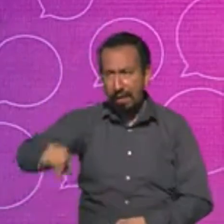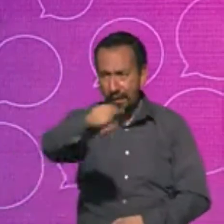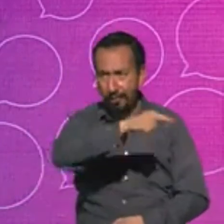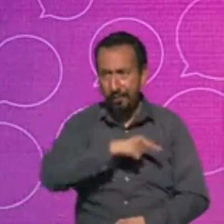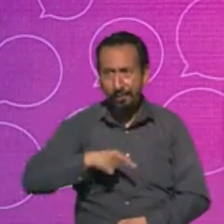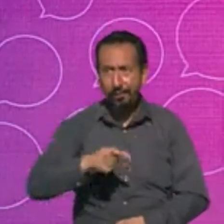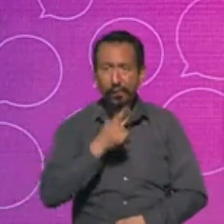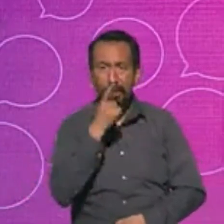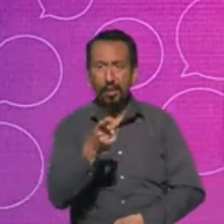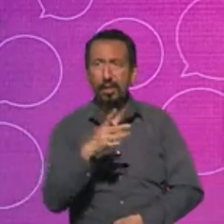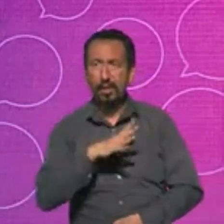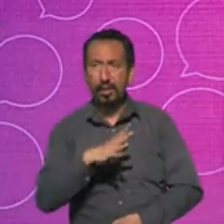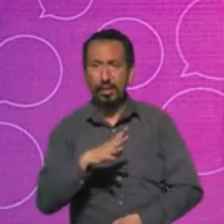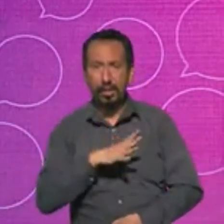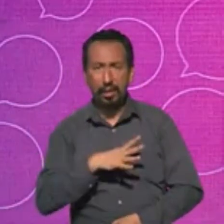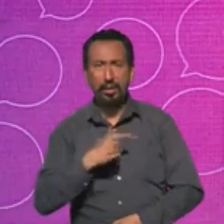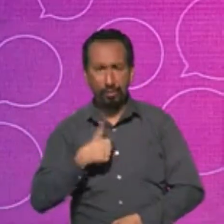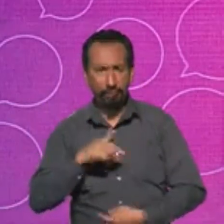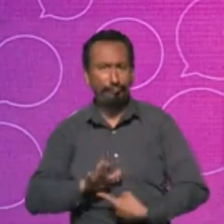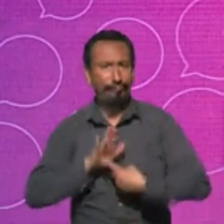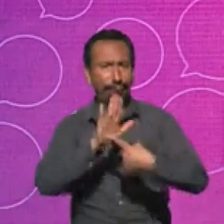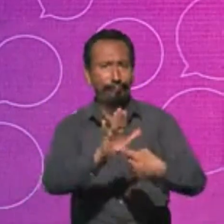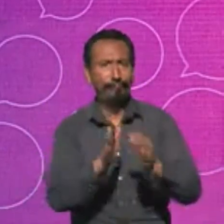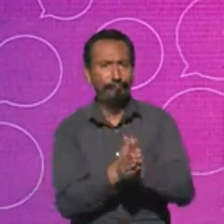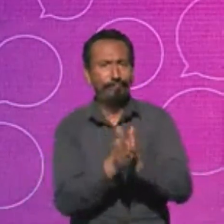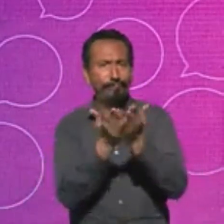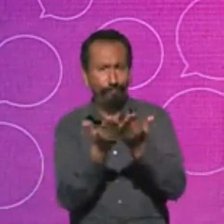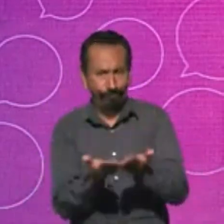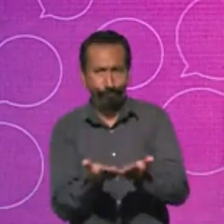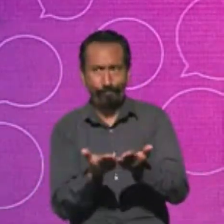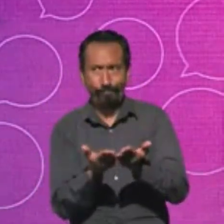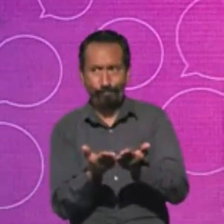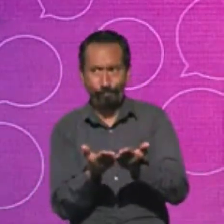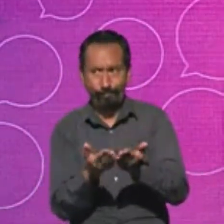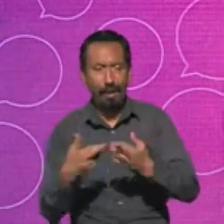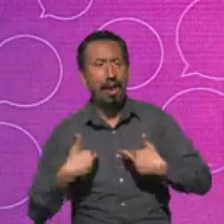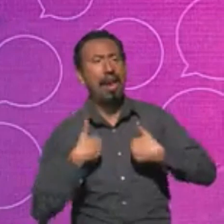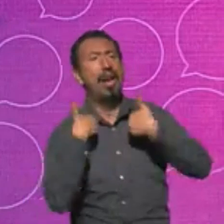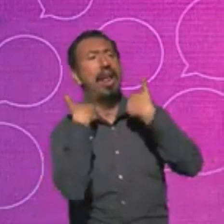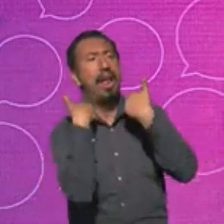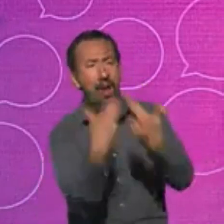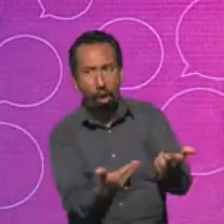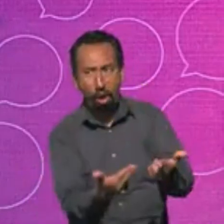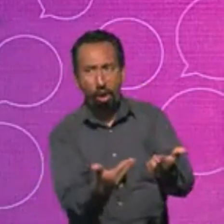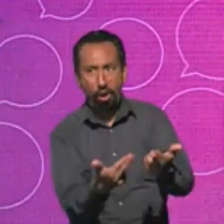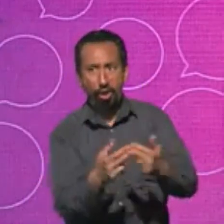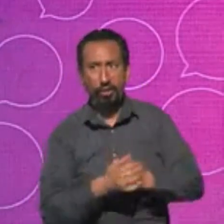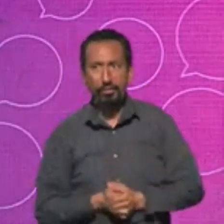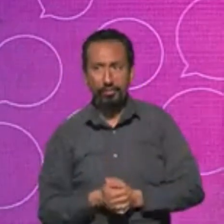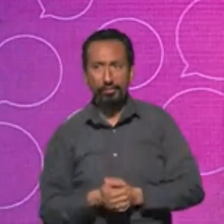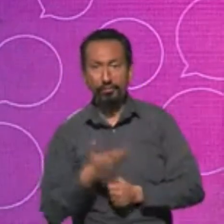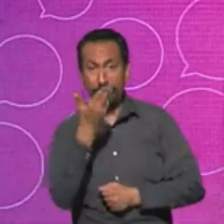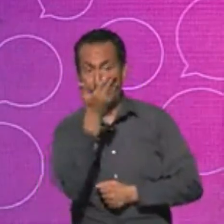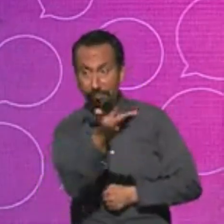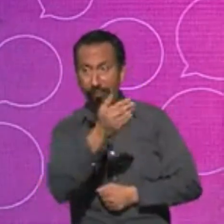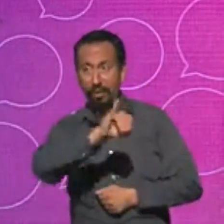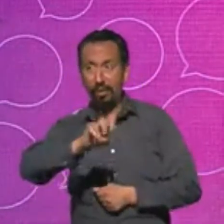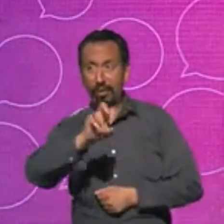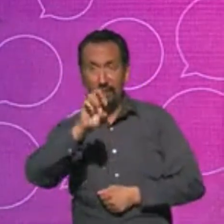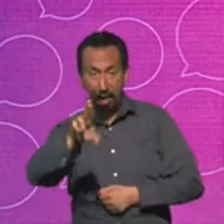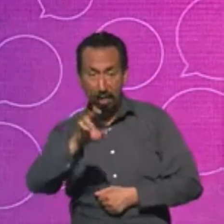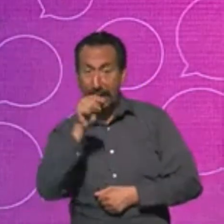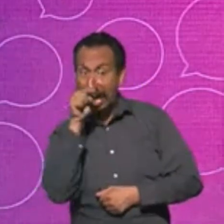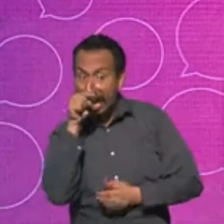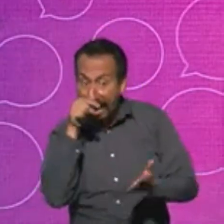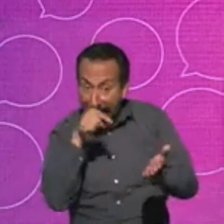permitió estar en la presentación de este libro lo voy a regalar nuevamente al ingeniero Javier Mendoza Márquez